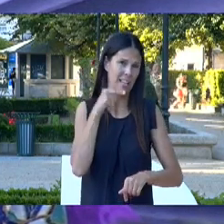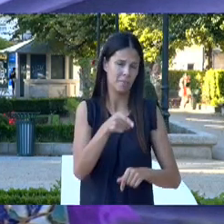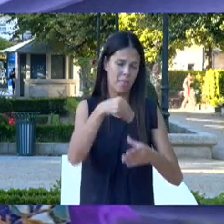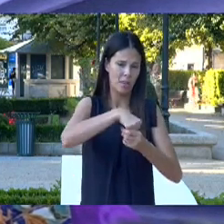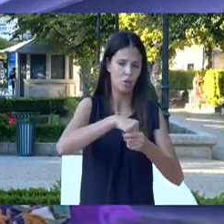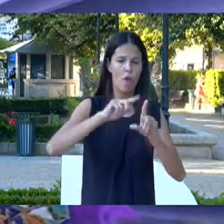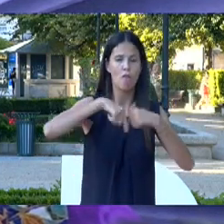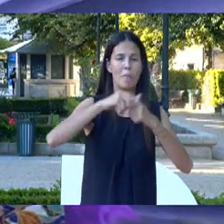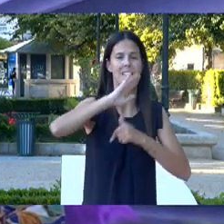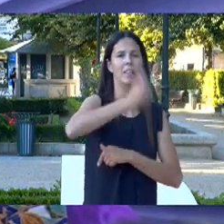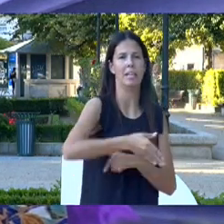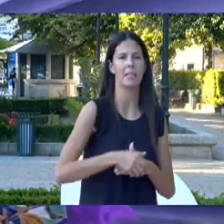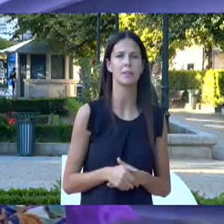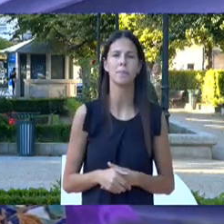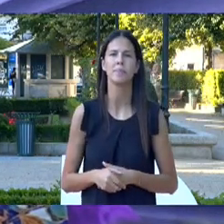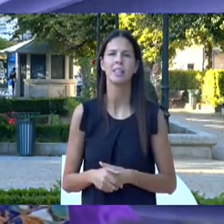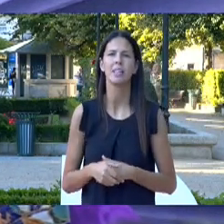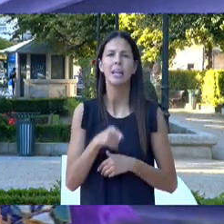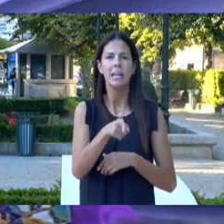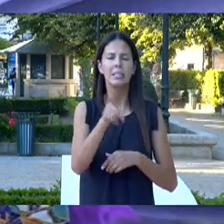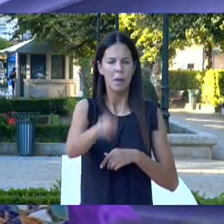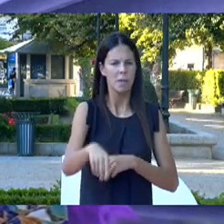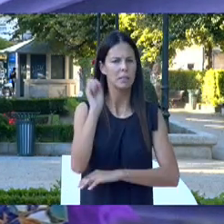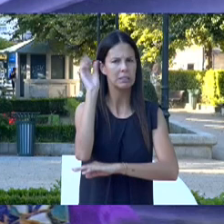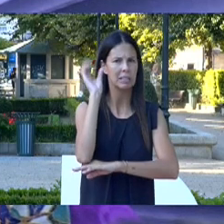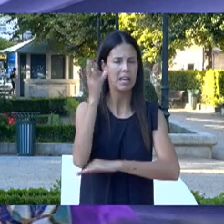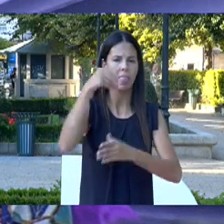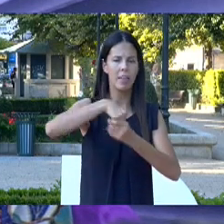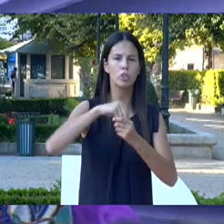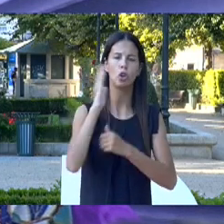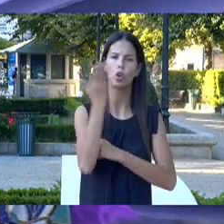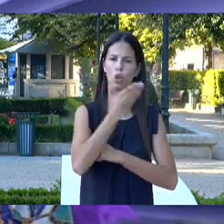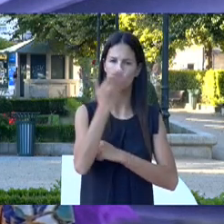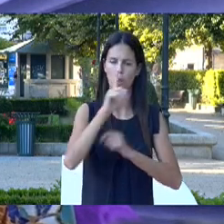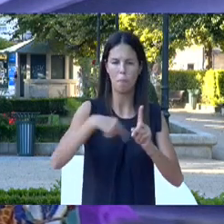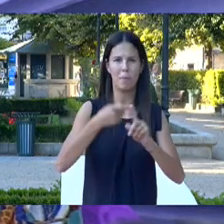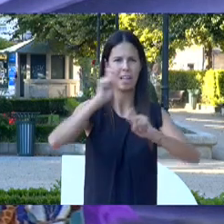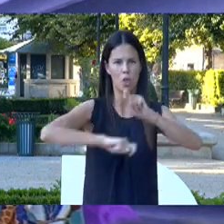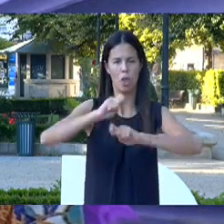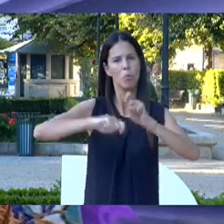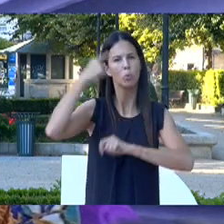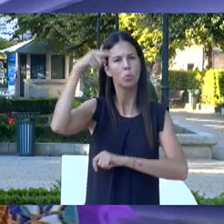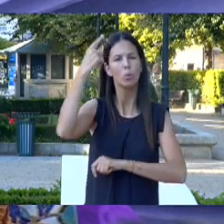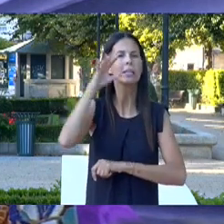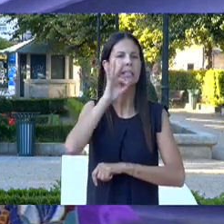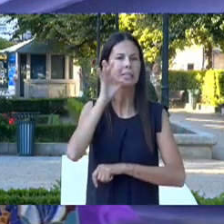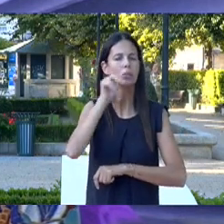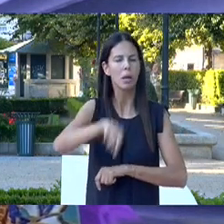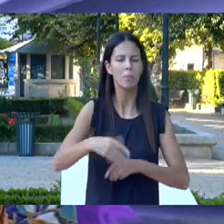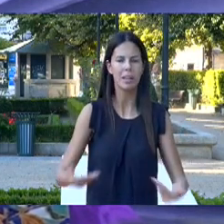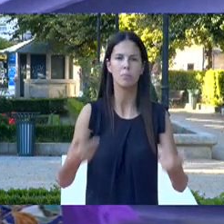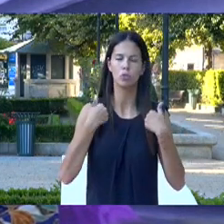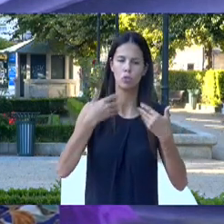pouquiño. Nesa liña, ademais, imparte charlas en centros educativos e en asociacións culturais galegas, é autora tamén dos